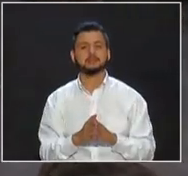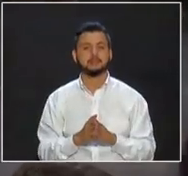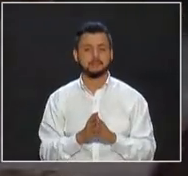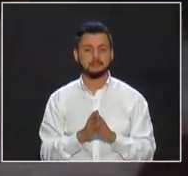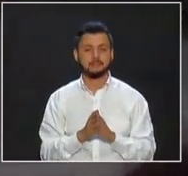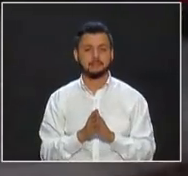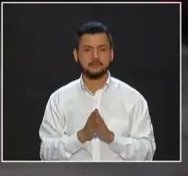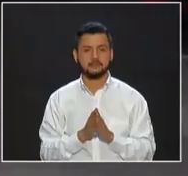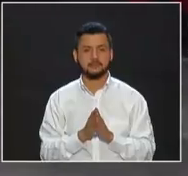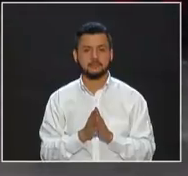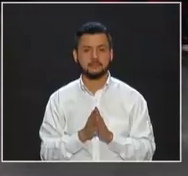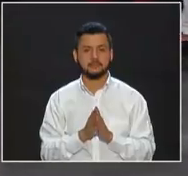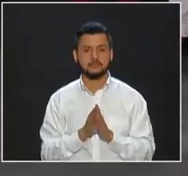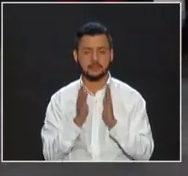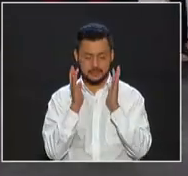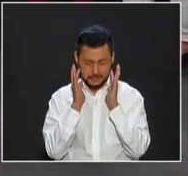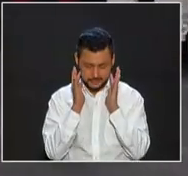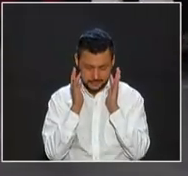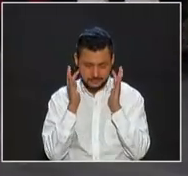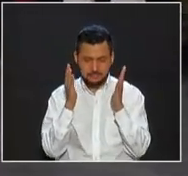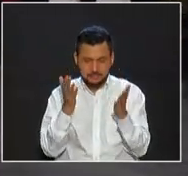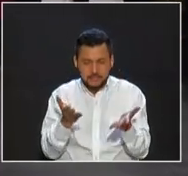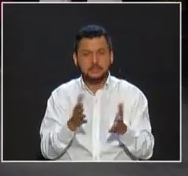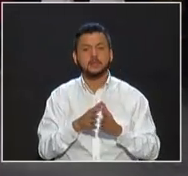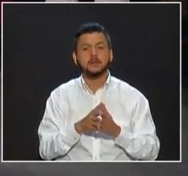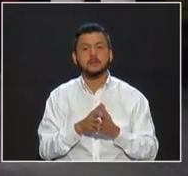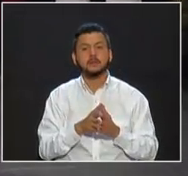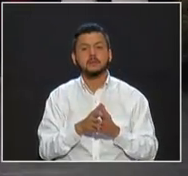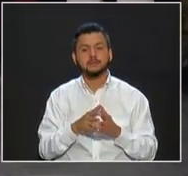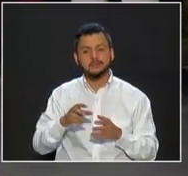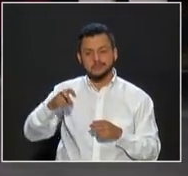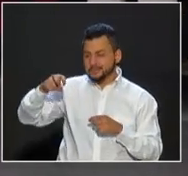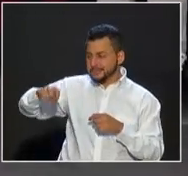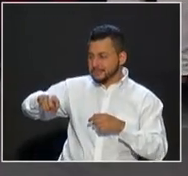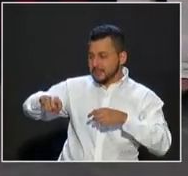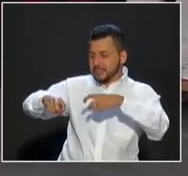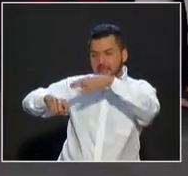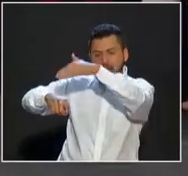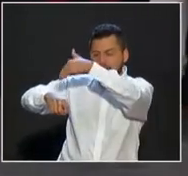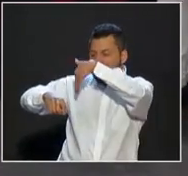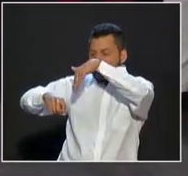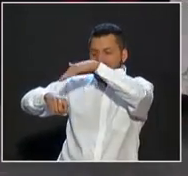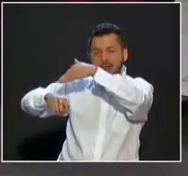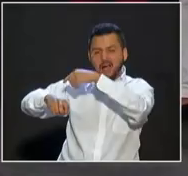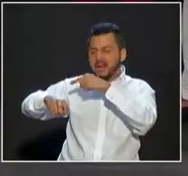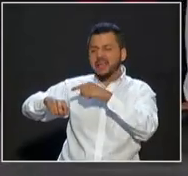constante permanente en el proceso a la gobernación